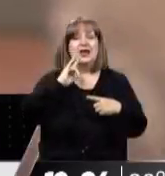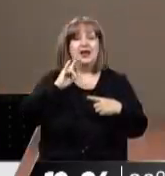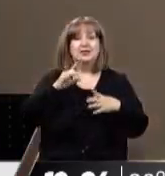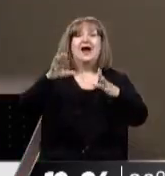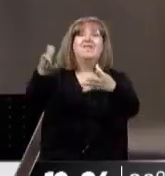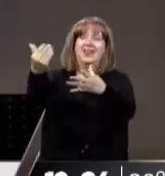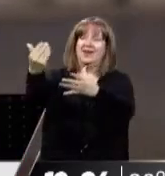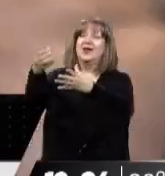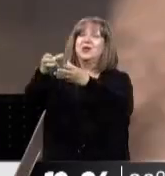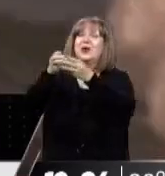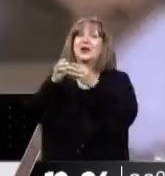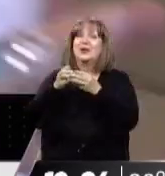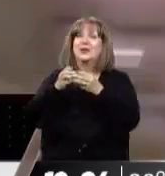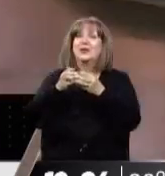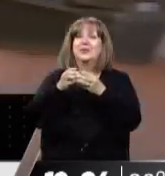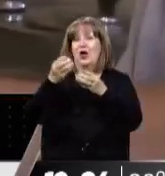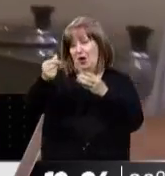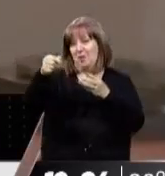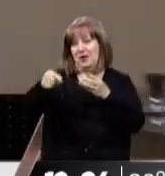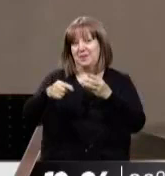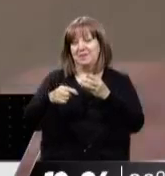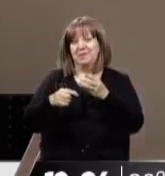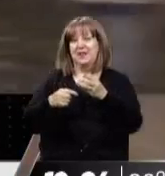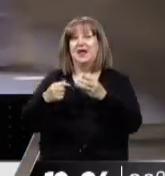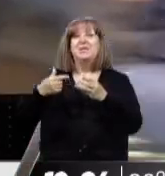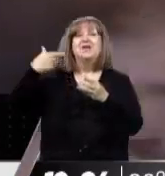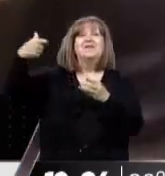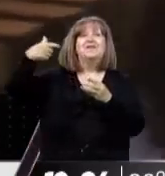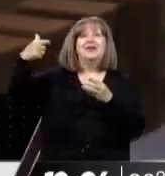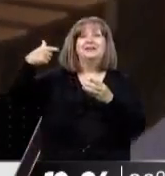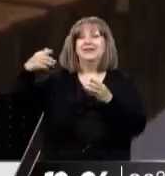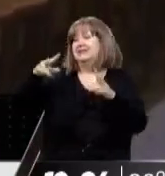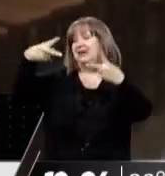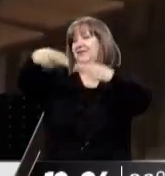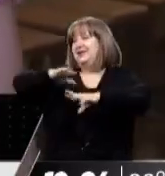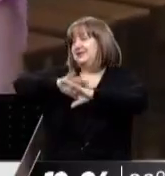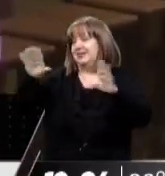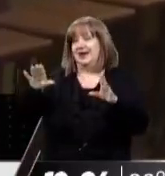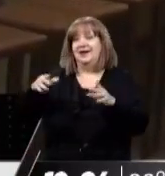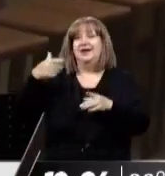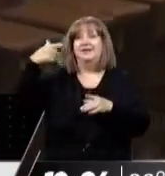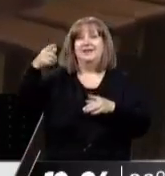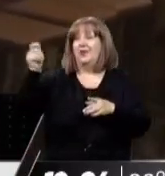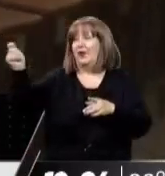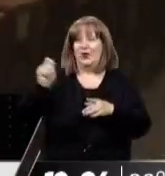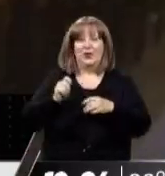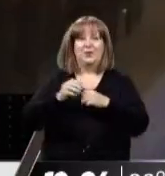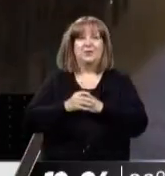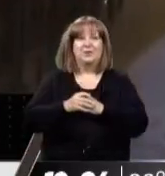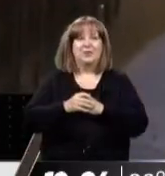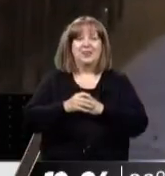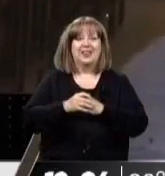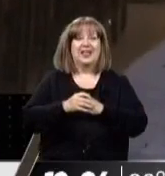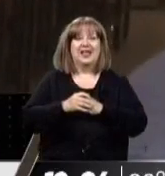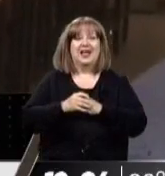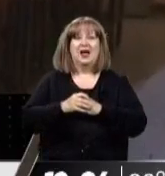permiso, yo me llevo este y este, bueno, se lo guardamos a Pablo. Terminó acá la nota, ¿no? Claro, lo vamos a tener por... Gracias, Silvia. Me los va a tener